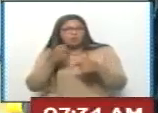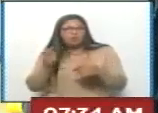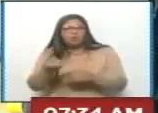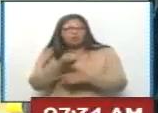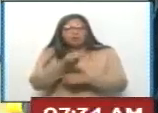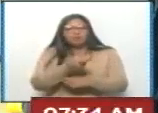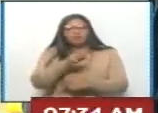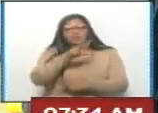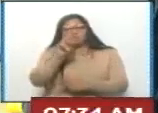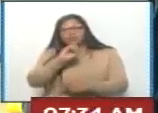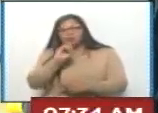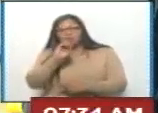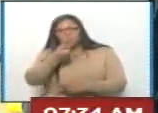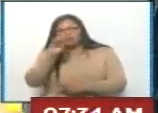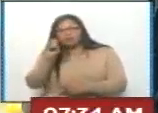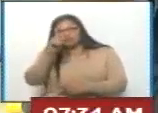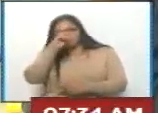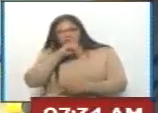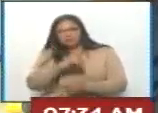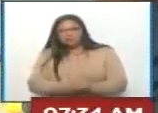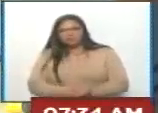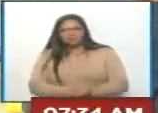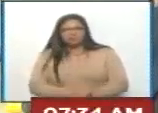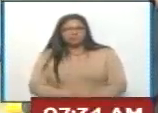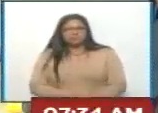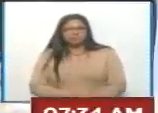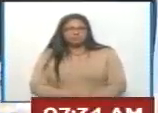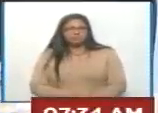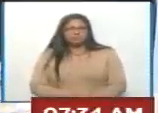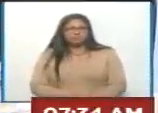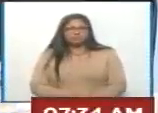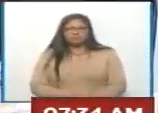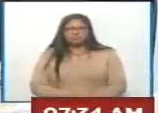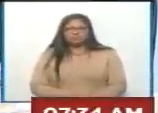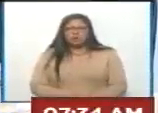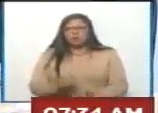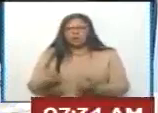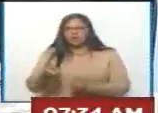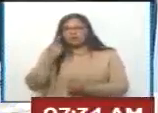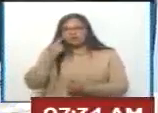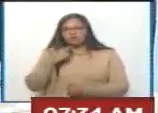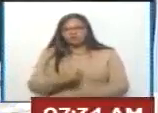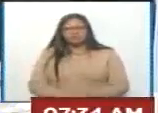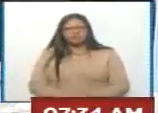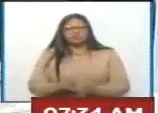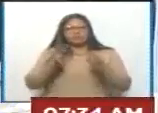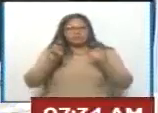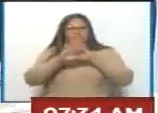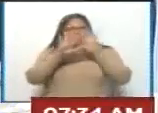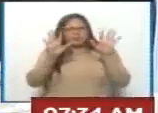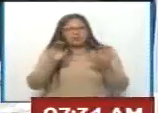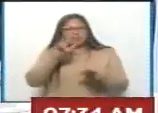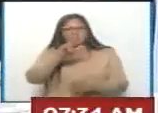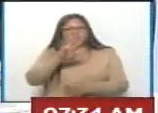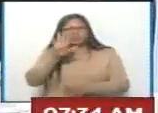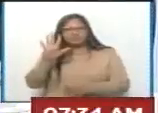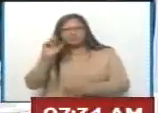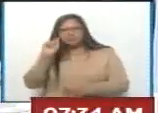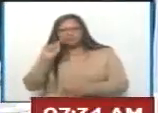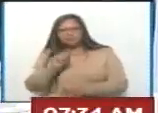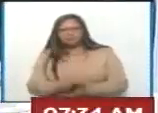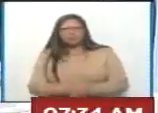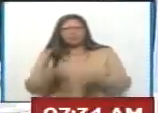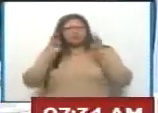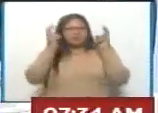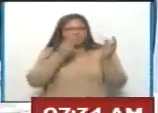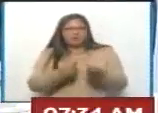años. Utilizaron el péndulo, se repartieron el poder. Fíjate, a esta hora, 7 de la mañana, 35 minutos. Queremos entrar en el tema